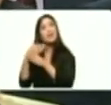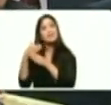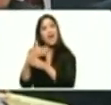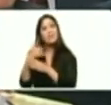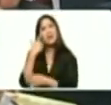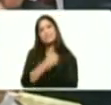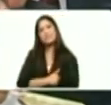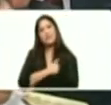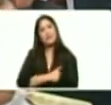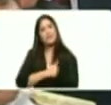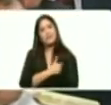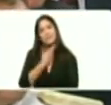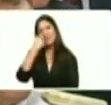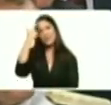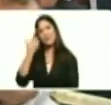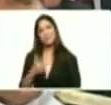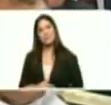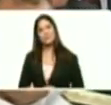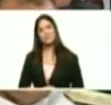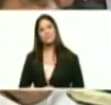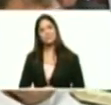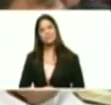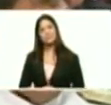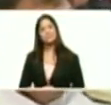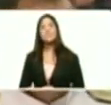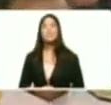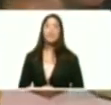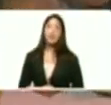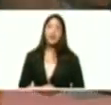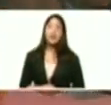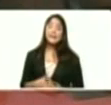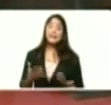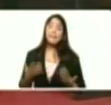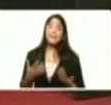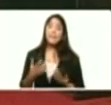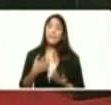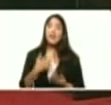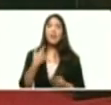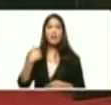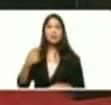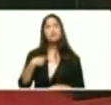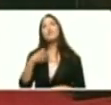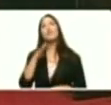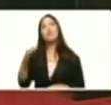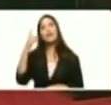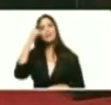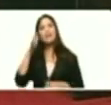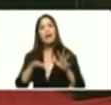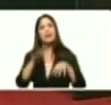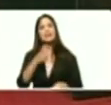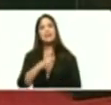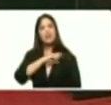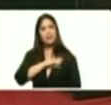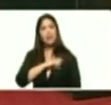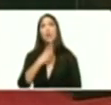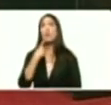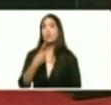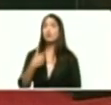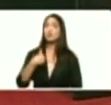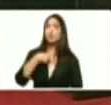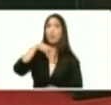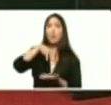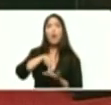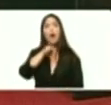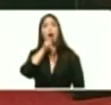y de la madera, lo justificó, el día que yo fui, 15 de enero, me tocaba